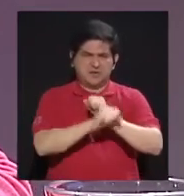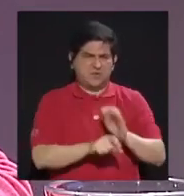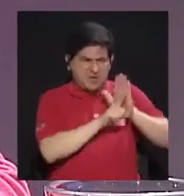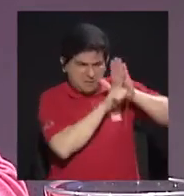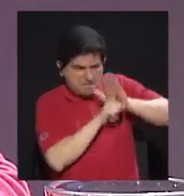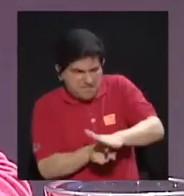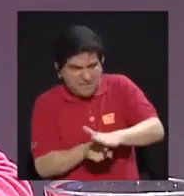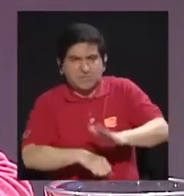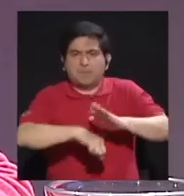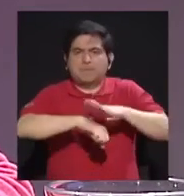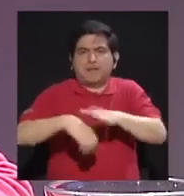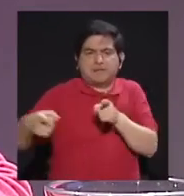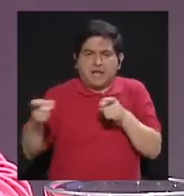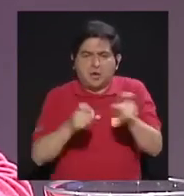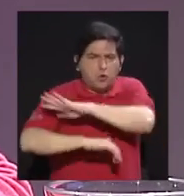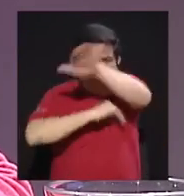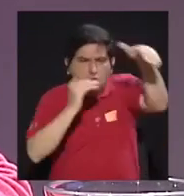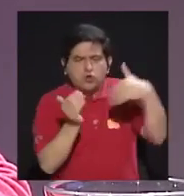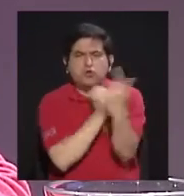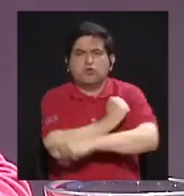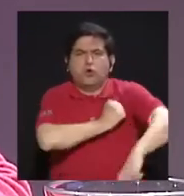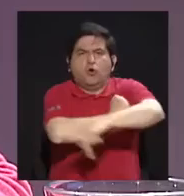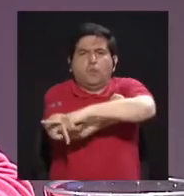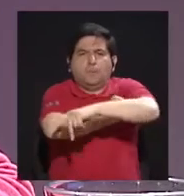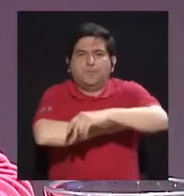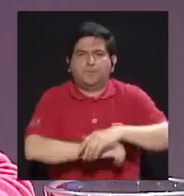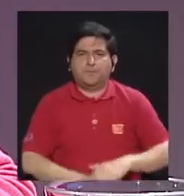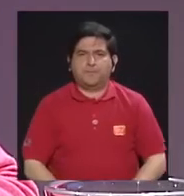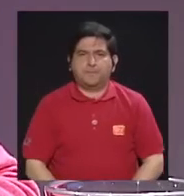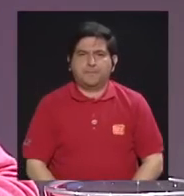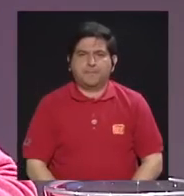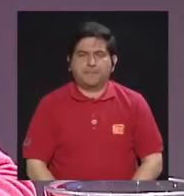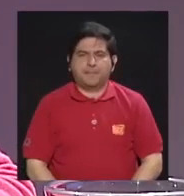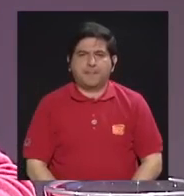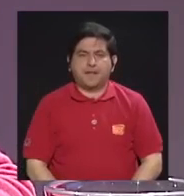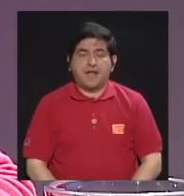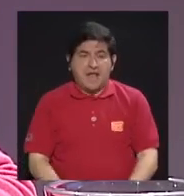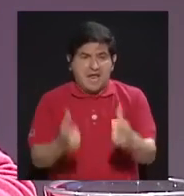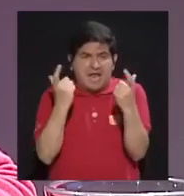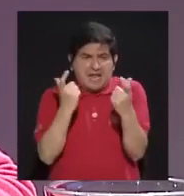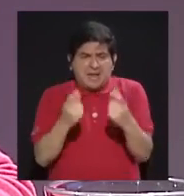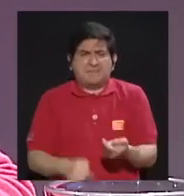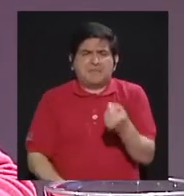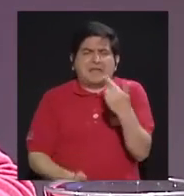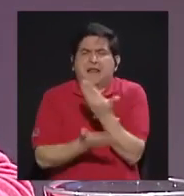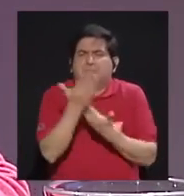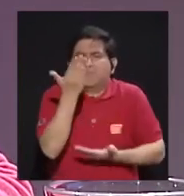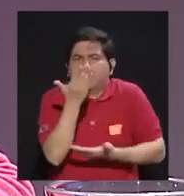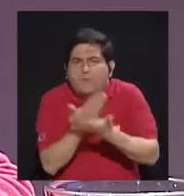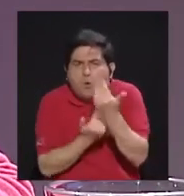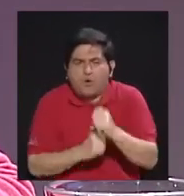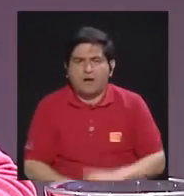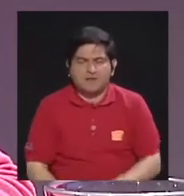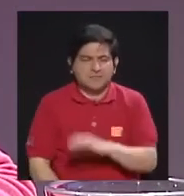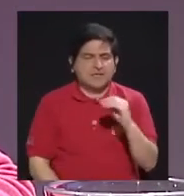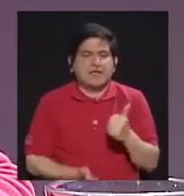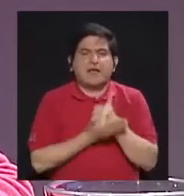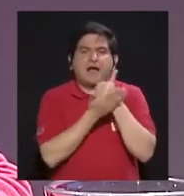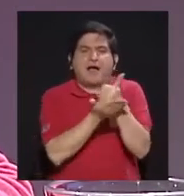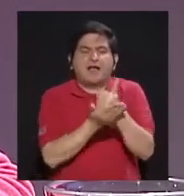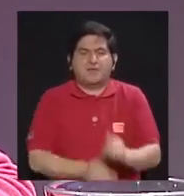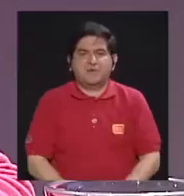y que permitan un control absoluto del país, la concentración del capital y el favorecer